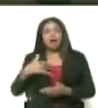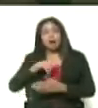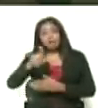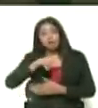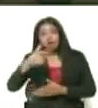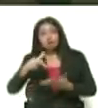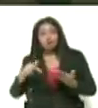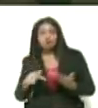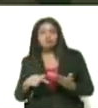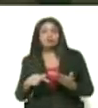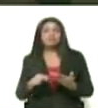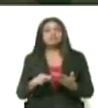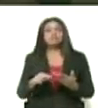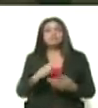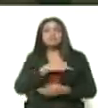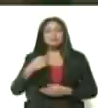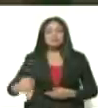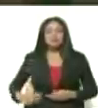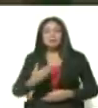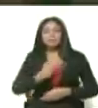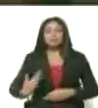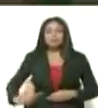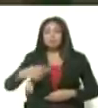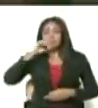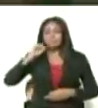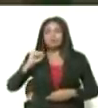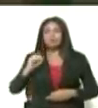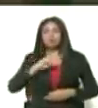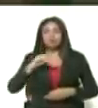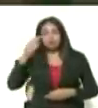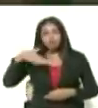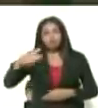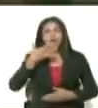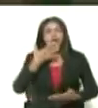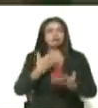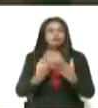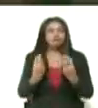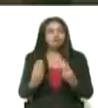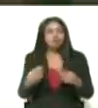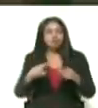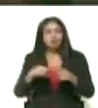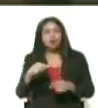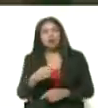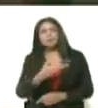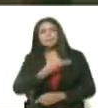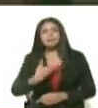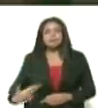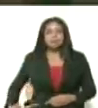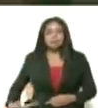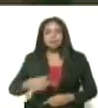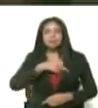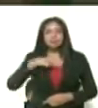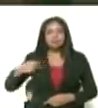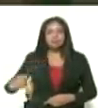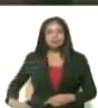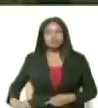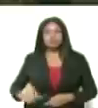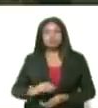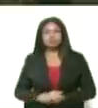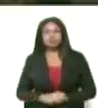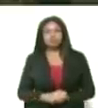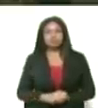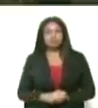República Popular China. El presidente Maduro, en nombre de nuestro pueblo, agradeció al presidente Xi Jinping.